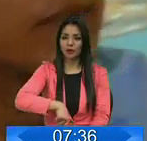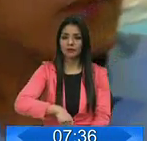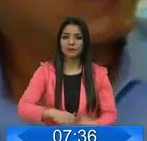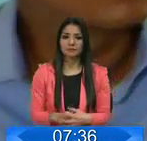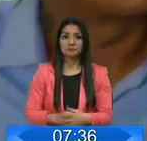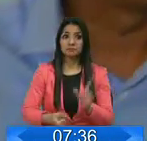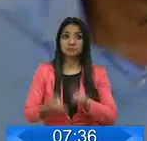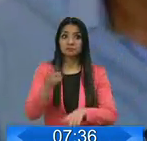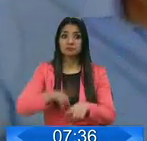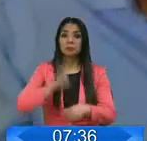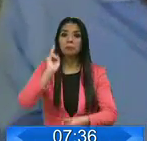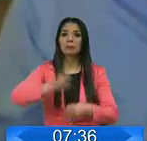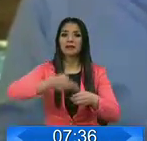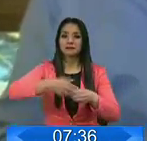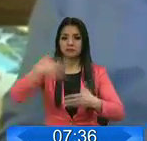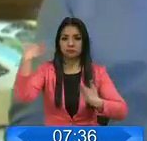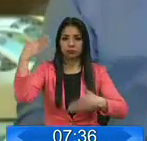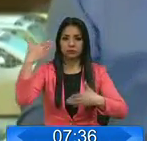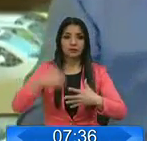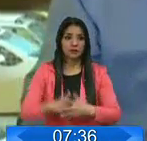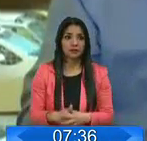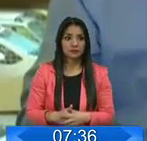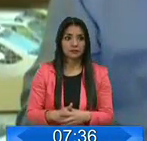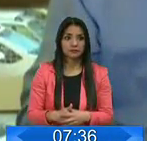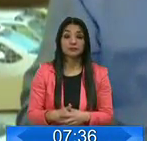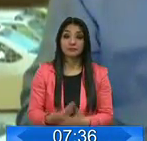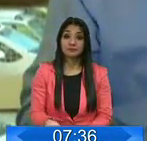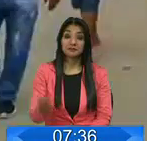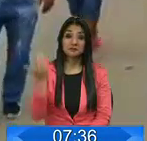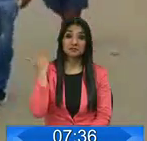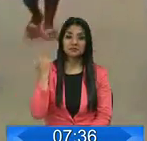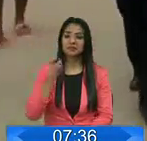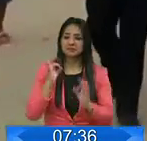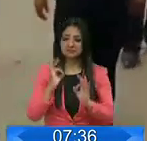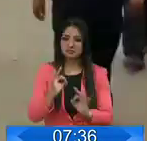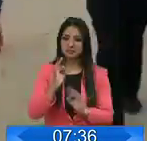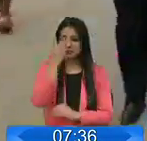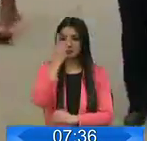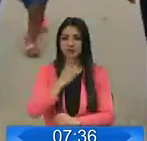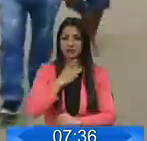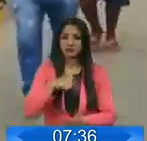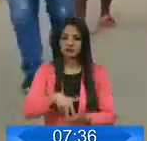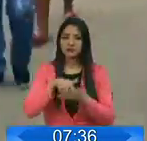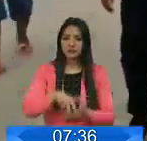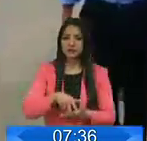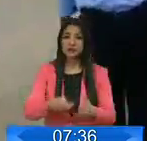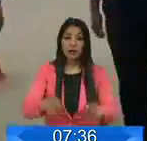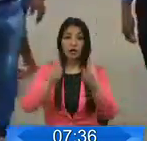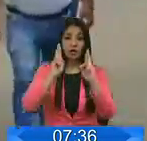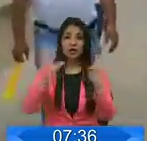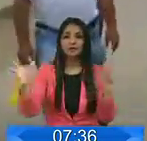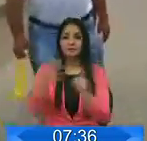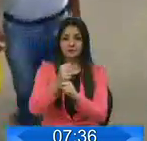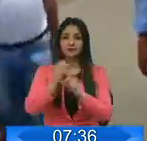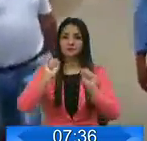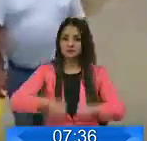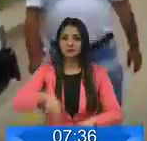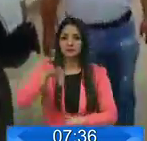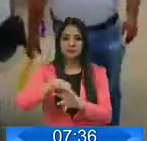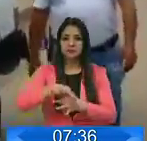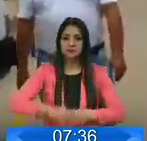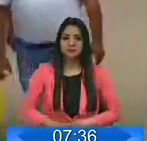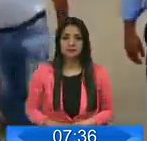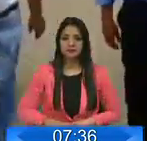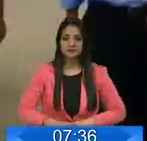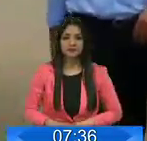participación electoral, que afirma lo trae con una convicción a cuestas y espera se traduzca en votos,